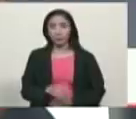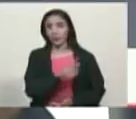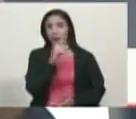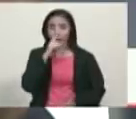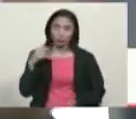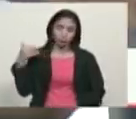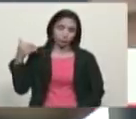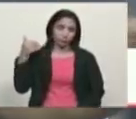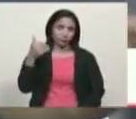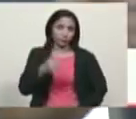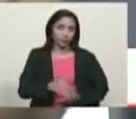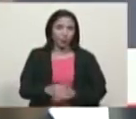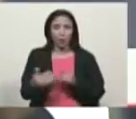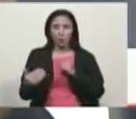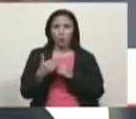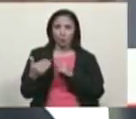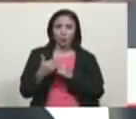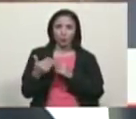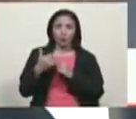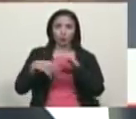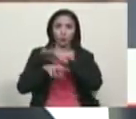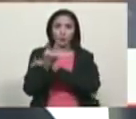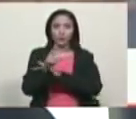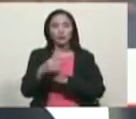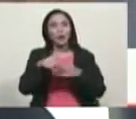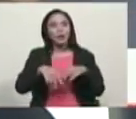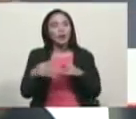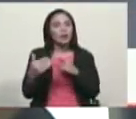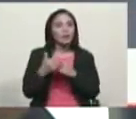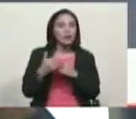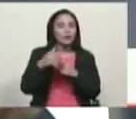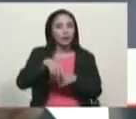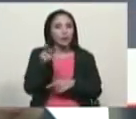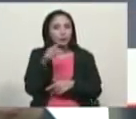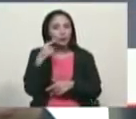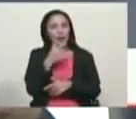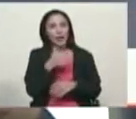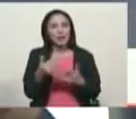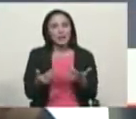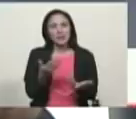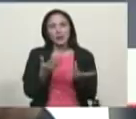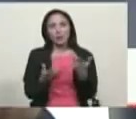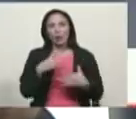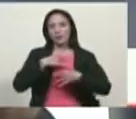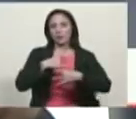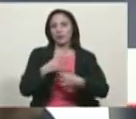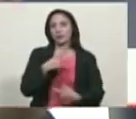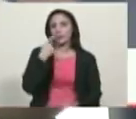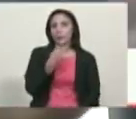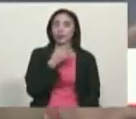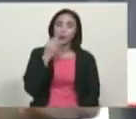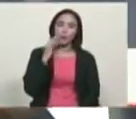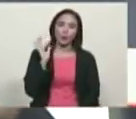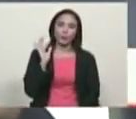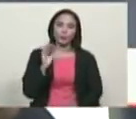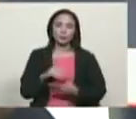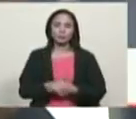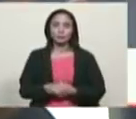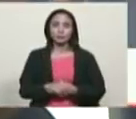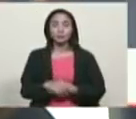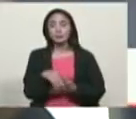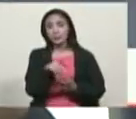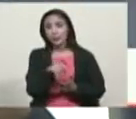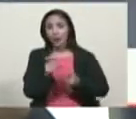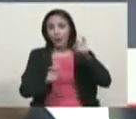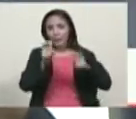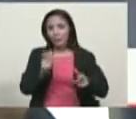años contra Venezuela. Venezuela es prácticamente un asunto local. Y realmente a la mayoría de las personas